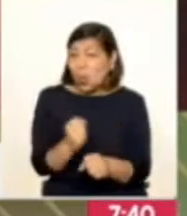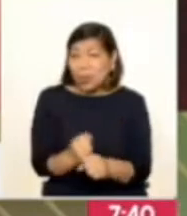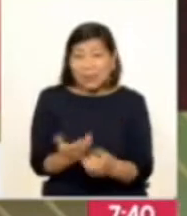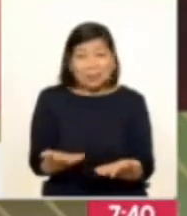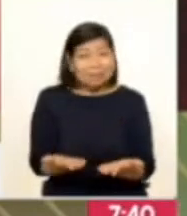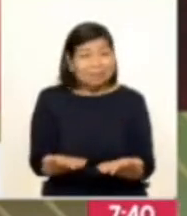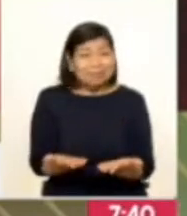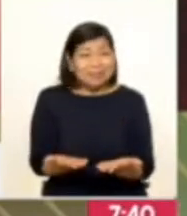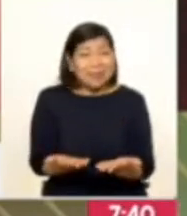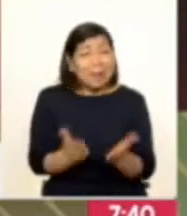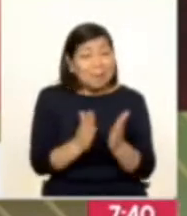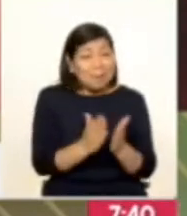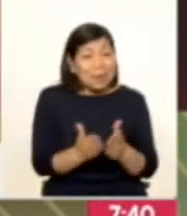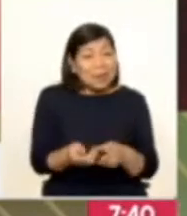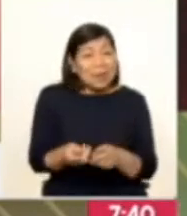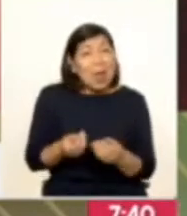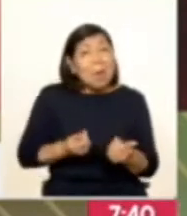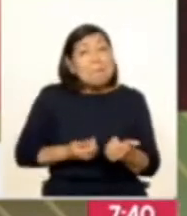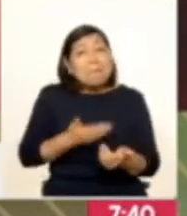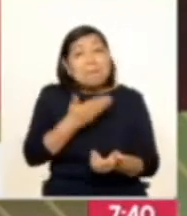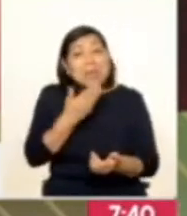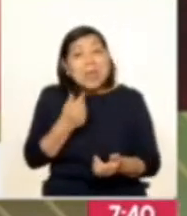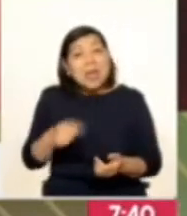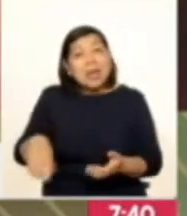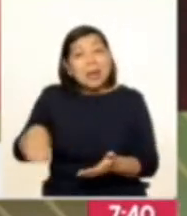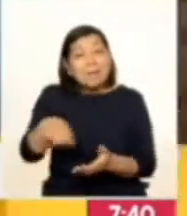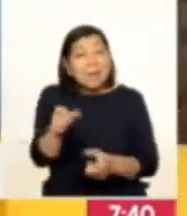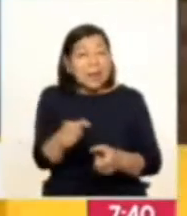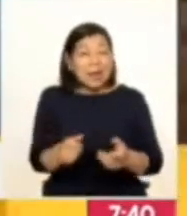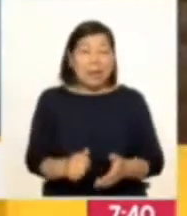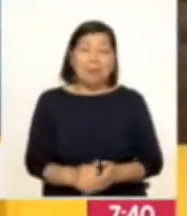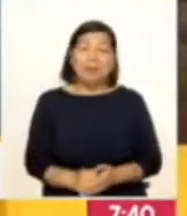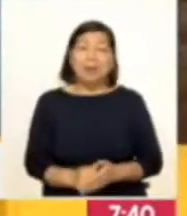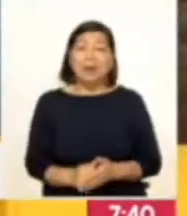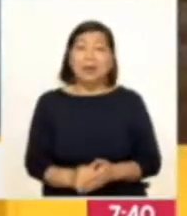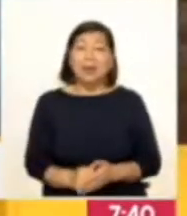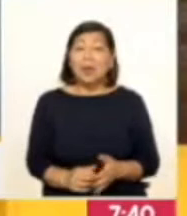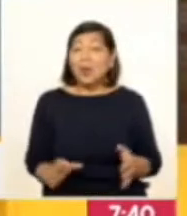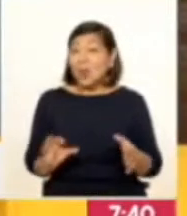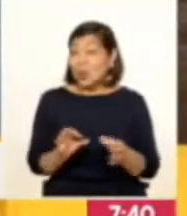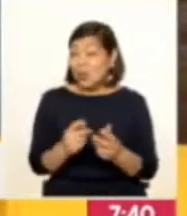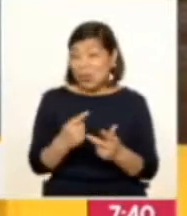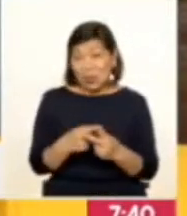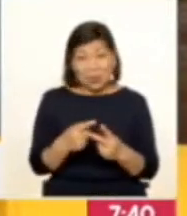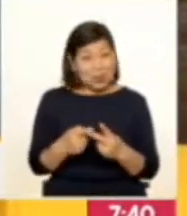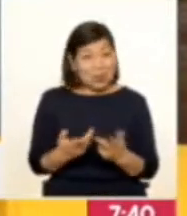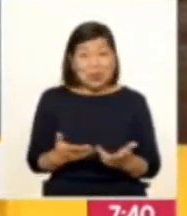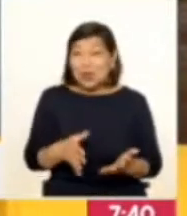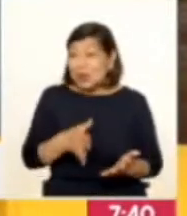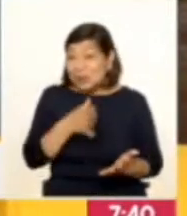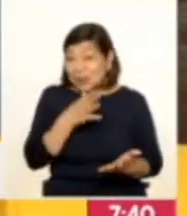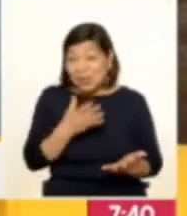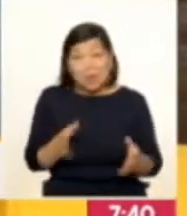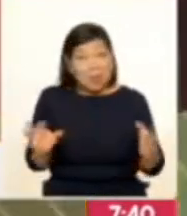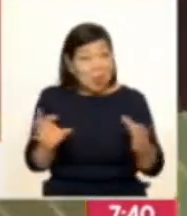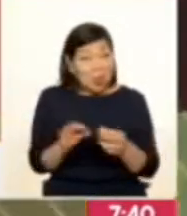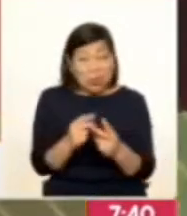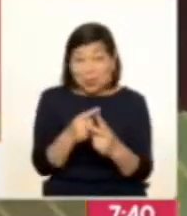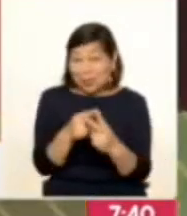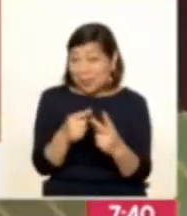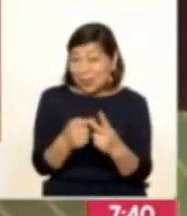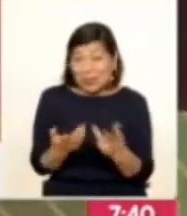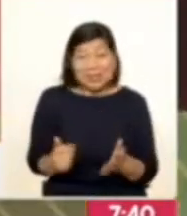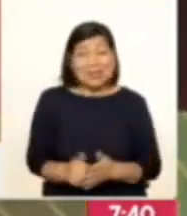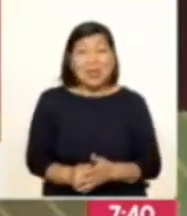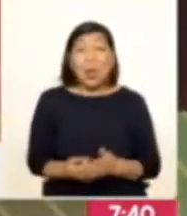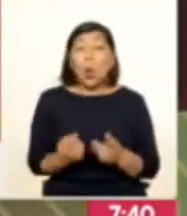que haya una adecuada prestación de bienes y servicios a la población claro pueden ir de la mano en realidad Así es de hecho van de la mano no es